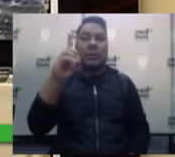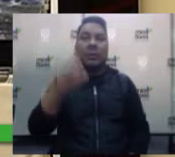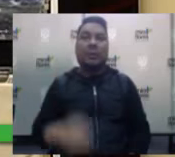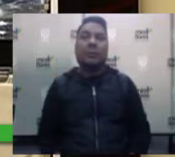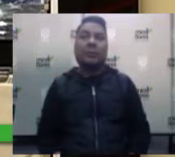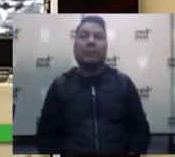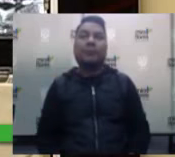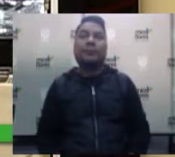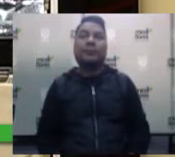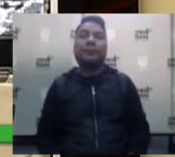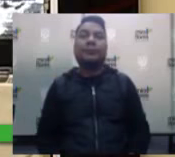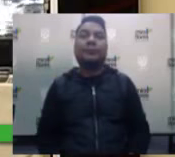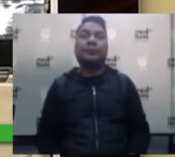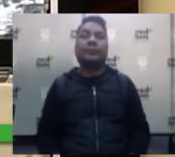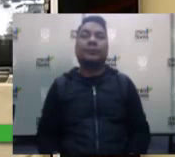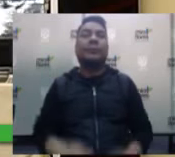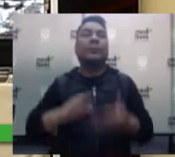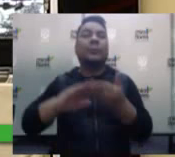Perfecto, la letra D.